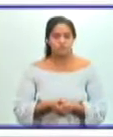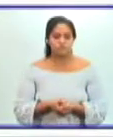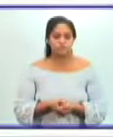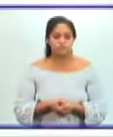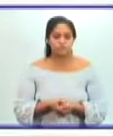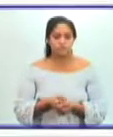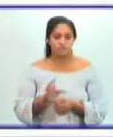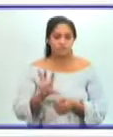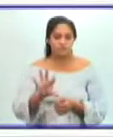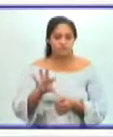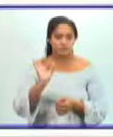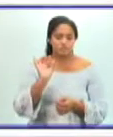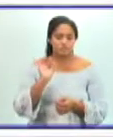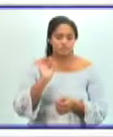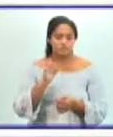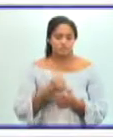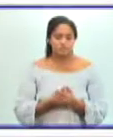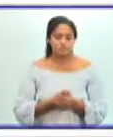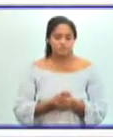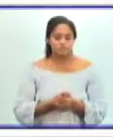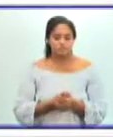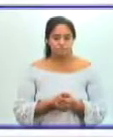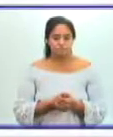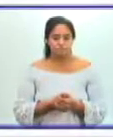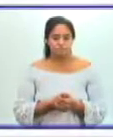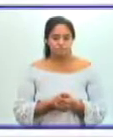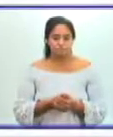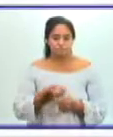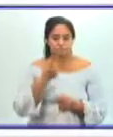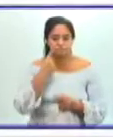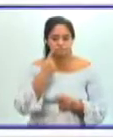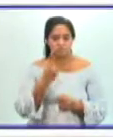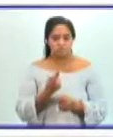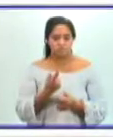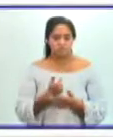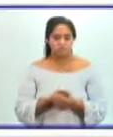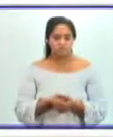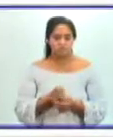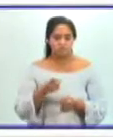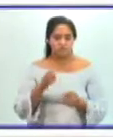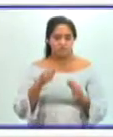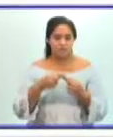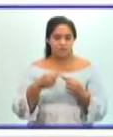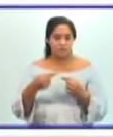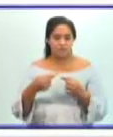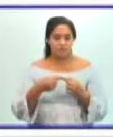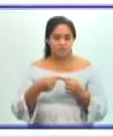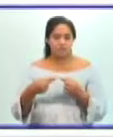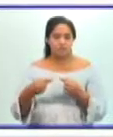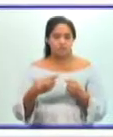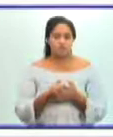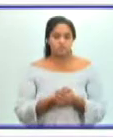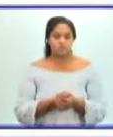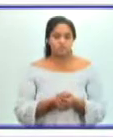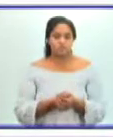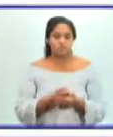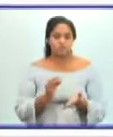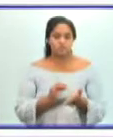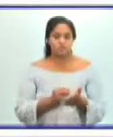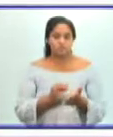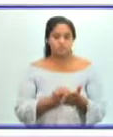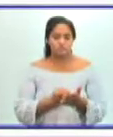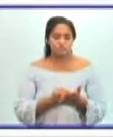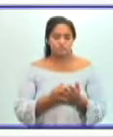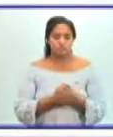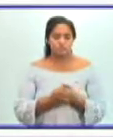del paralelogramo ABCD. Observa que estas longitudes están dadas por